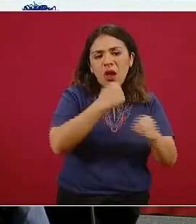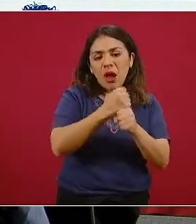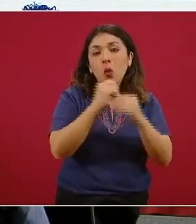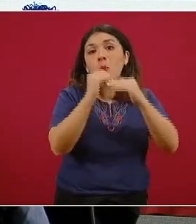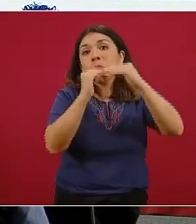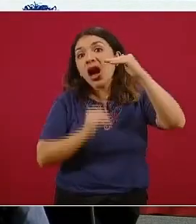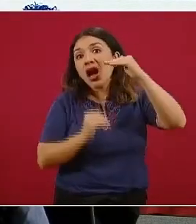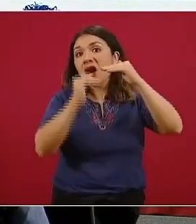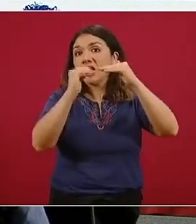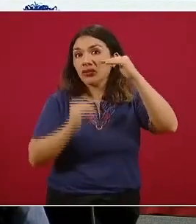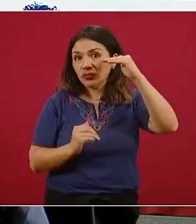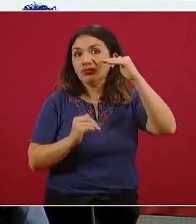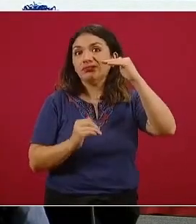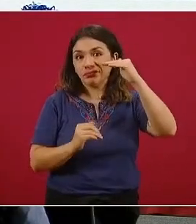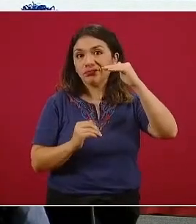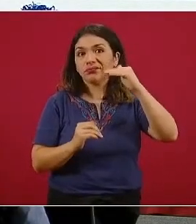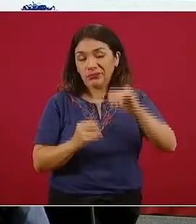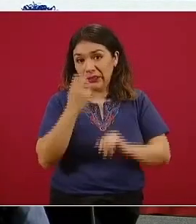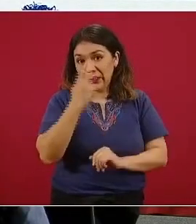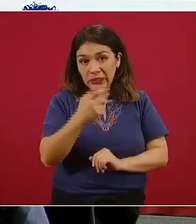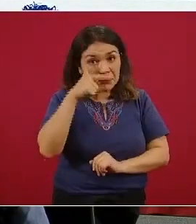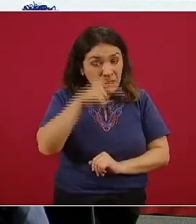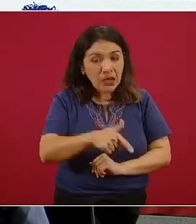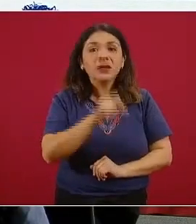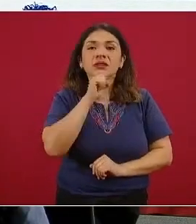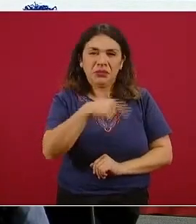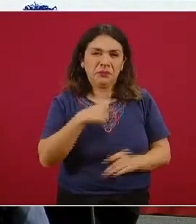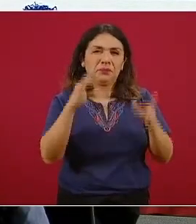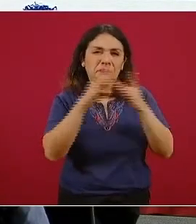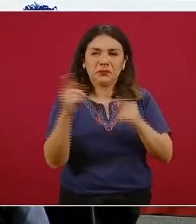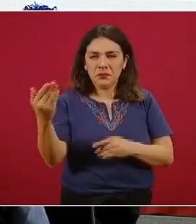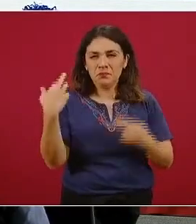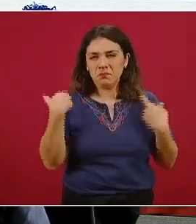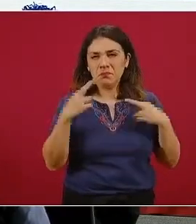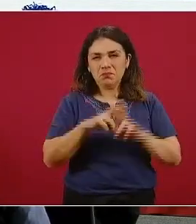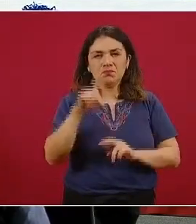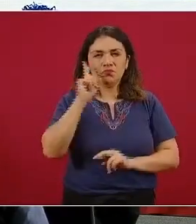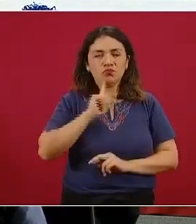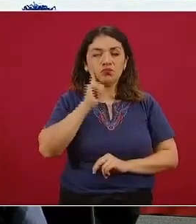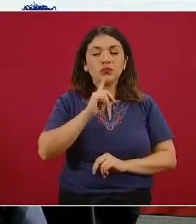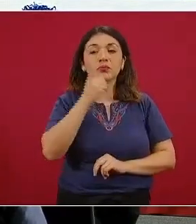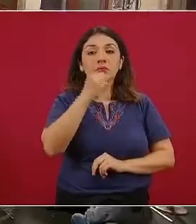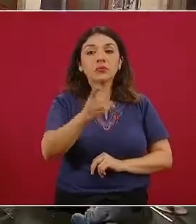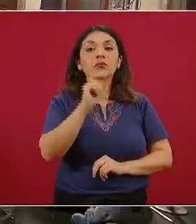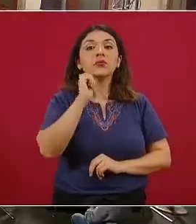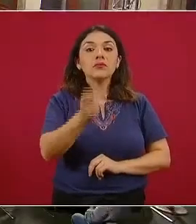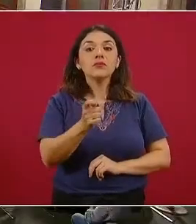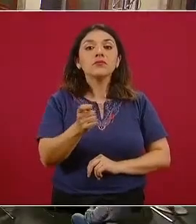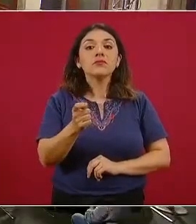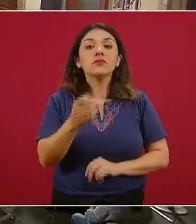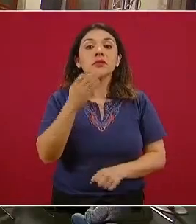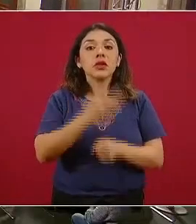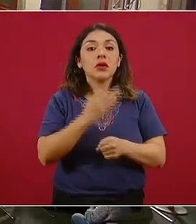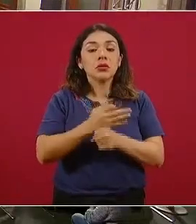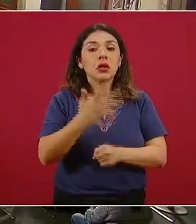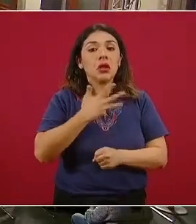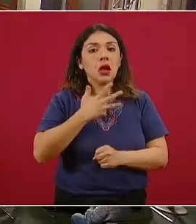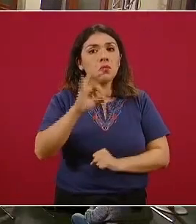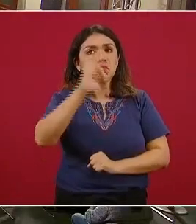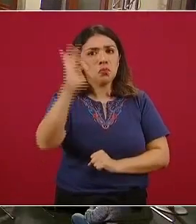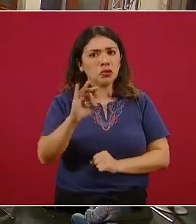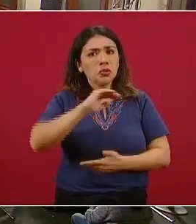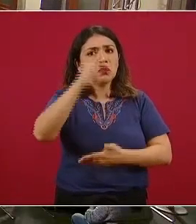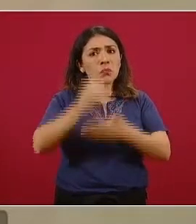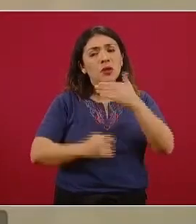menor. Y como también mencionaba la maestra estamos con un bajo porcentaje